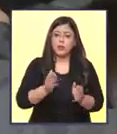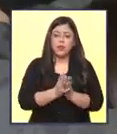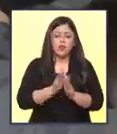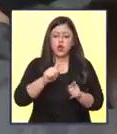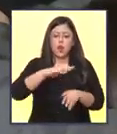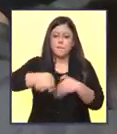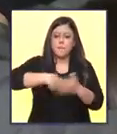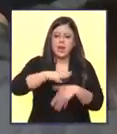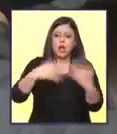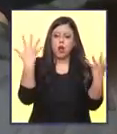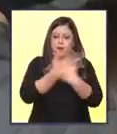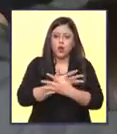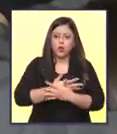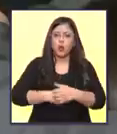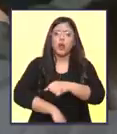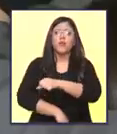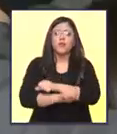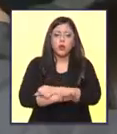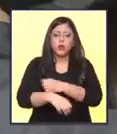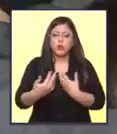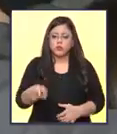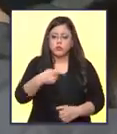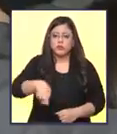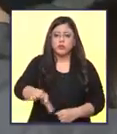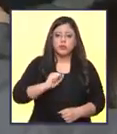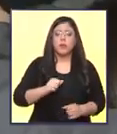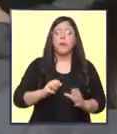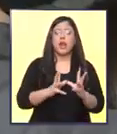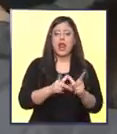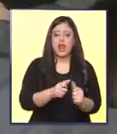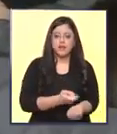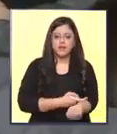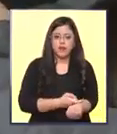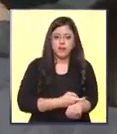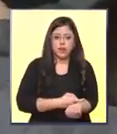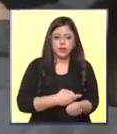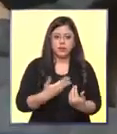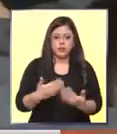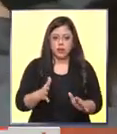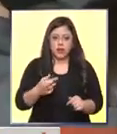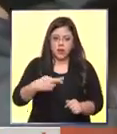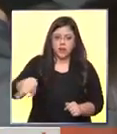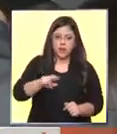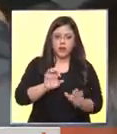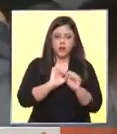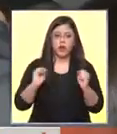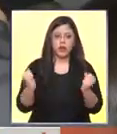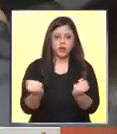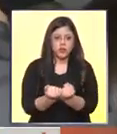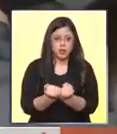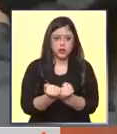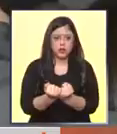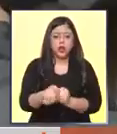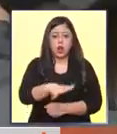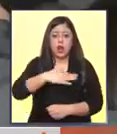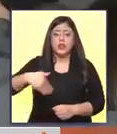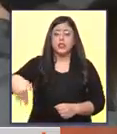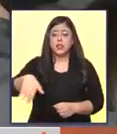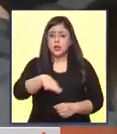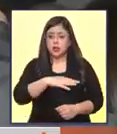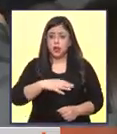al fútbol que hemos recuperado para las familias, al fútbol que hemos logrado volver a los estadios, con estos hechos de violencia,